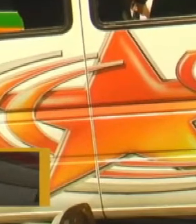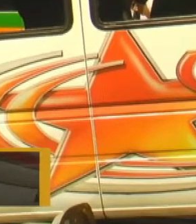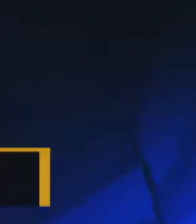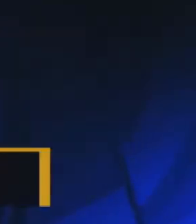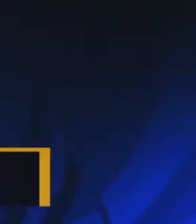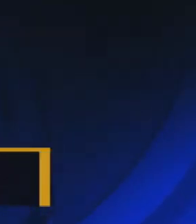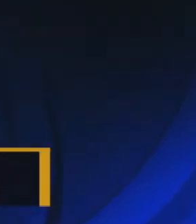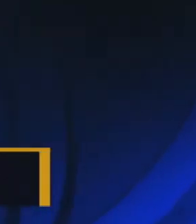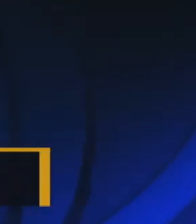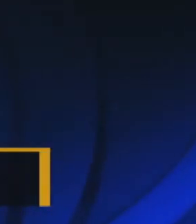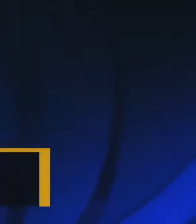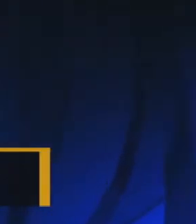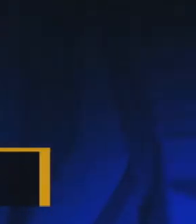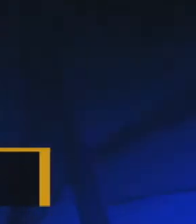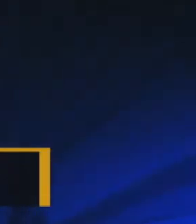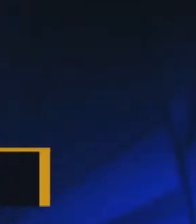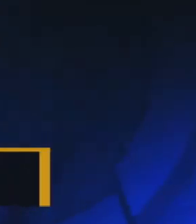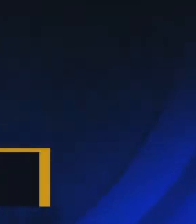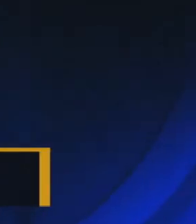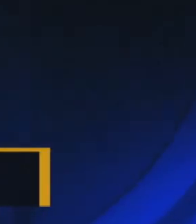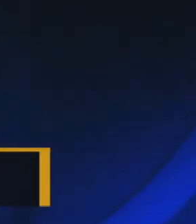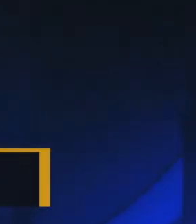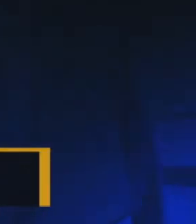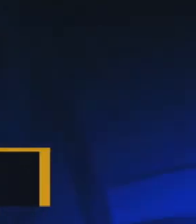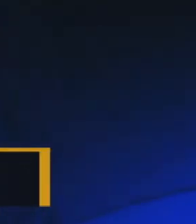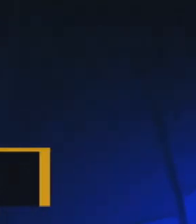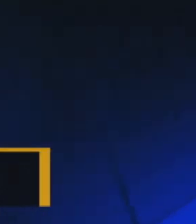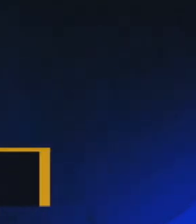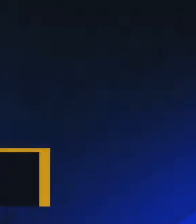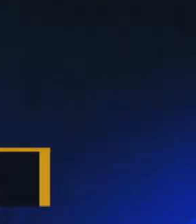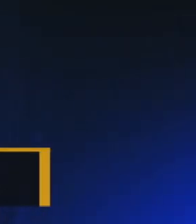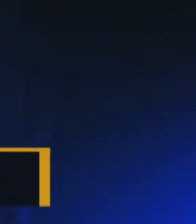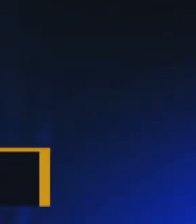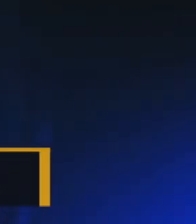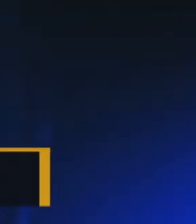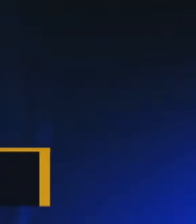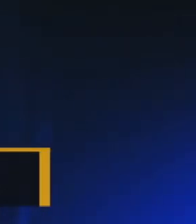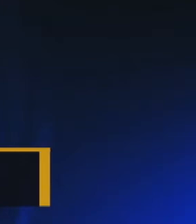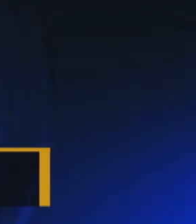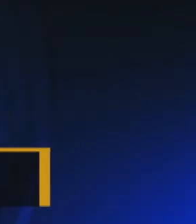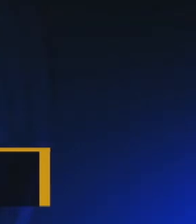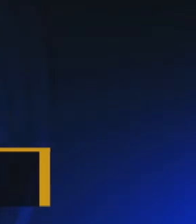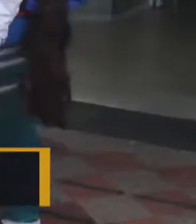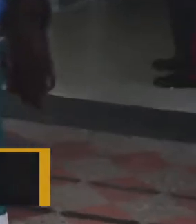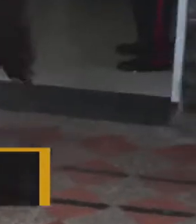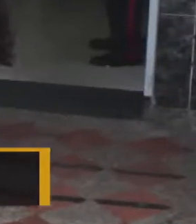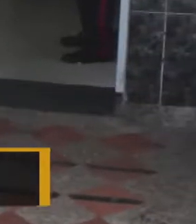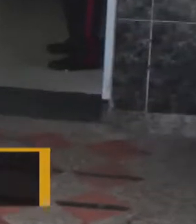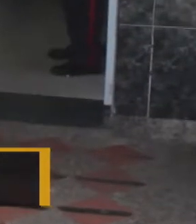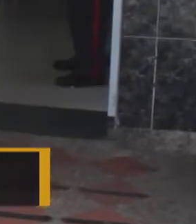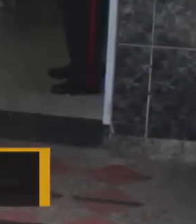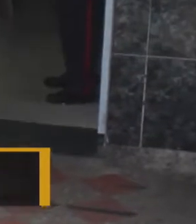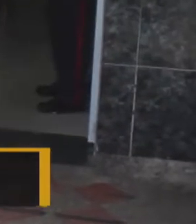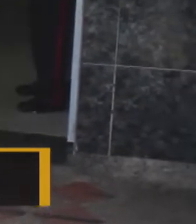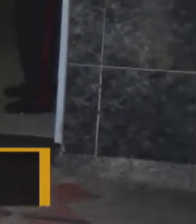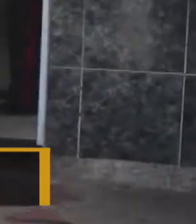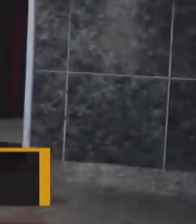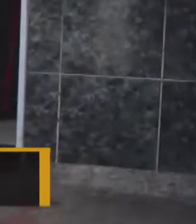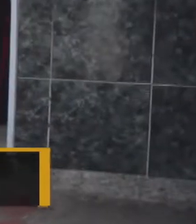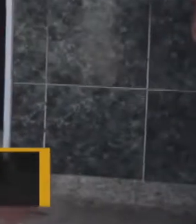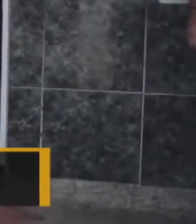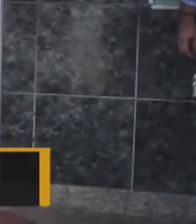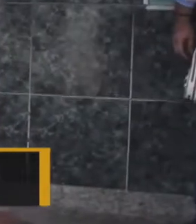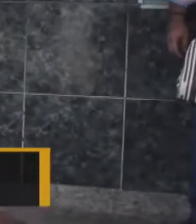última víctima que dejó este trágico hecho fue identificada como Natalia Acuña Díaz, de 22 años. La paciente había ingresado a la